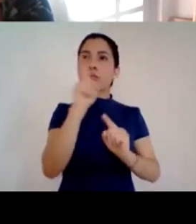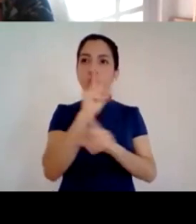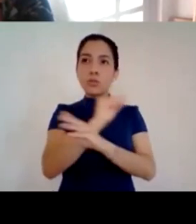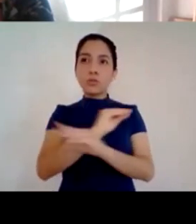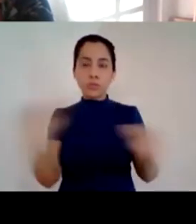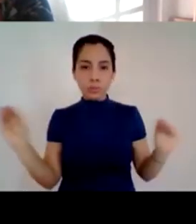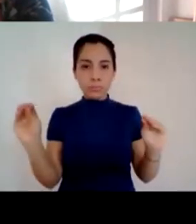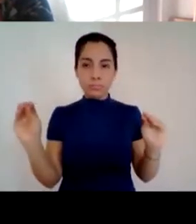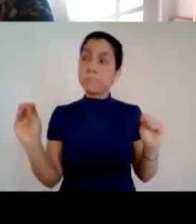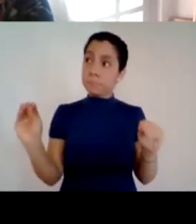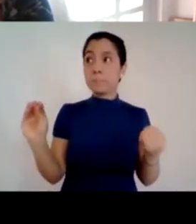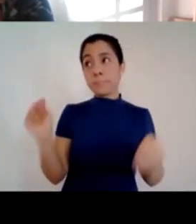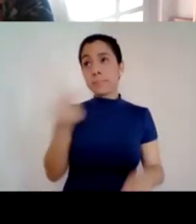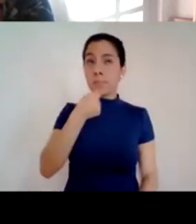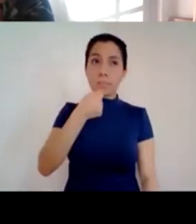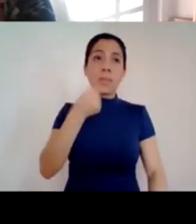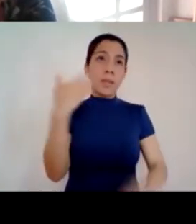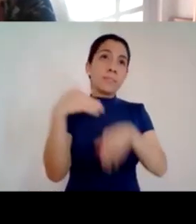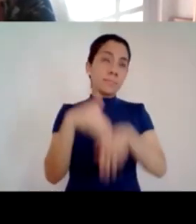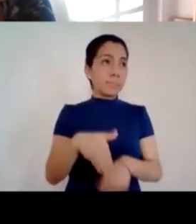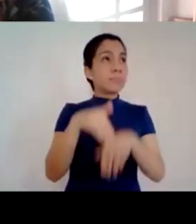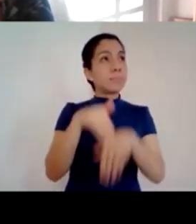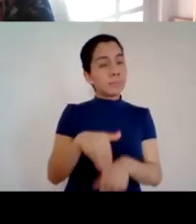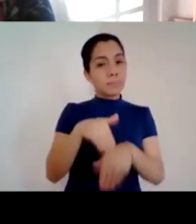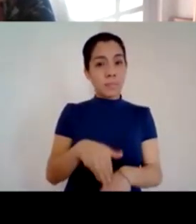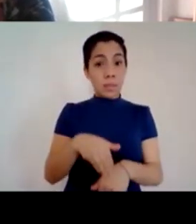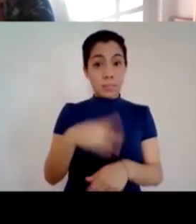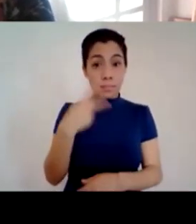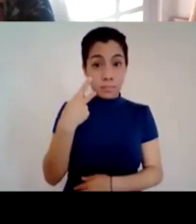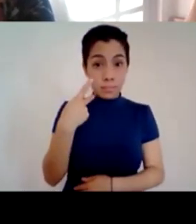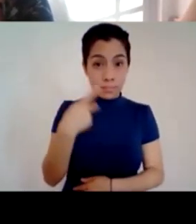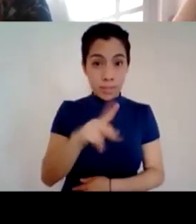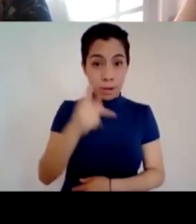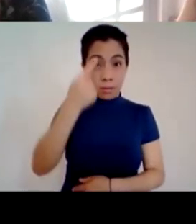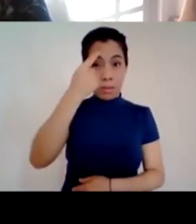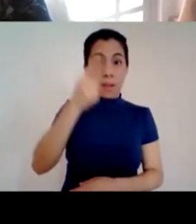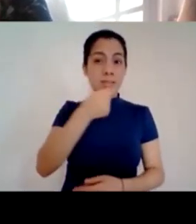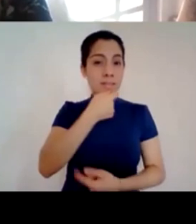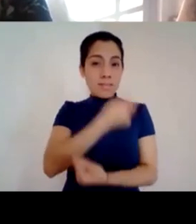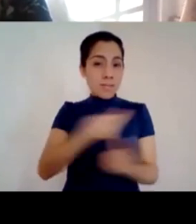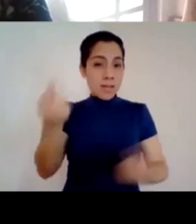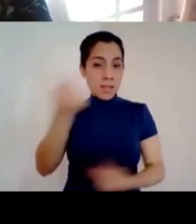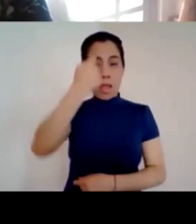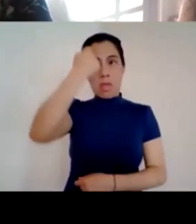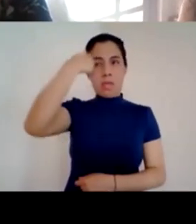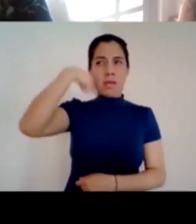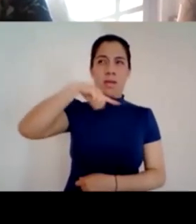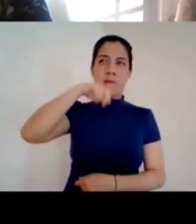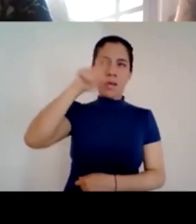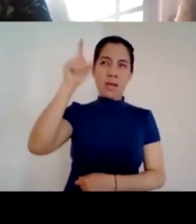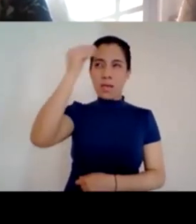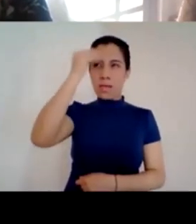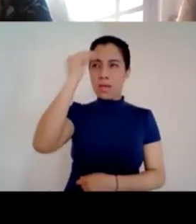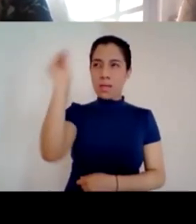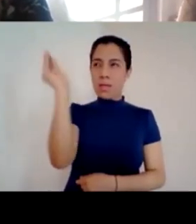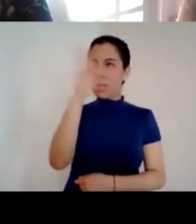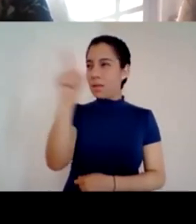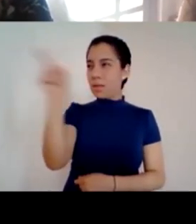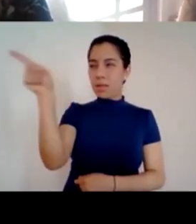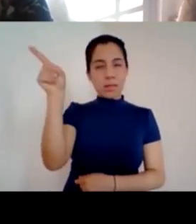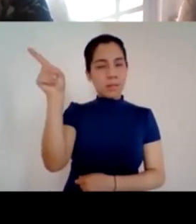pero por dentro uno le está maldiciendo al profe o a la profe ¿no es cierto? entonces ¿cómo cultivar